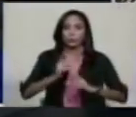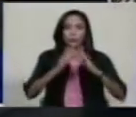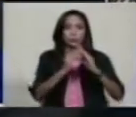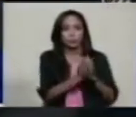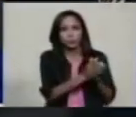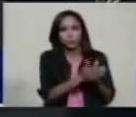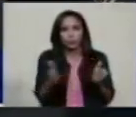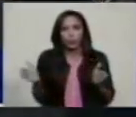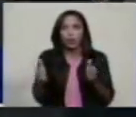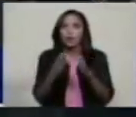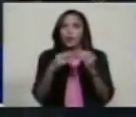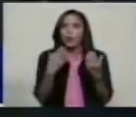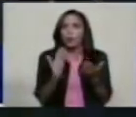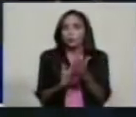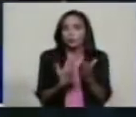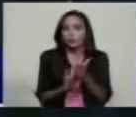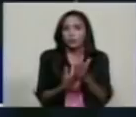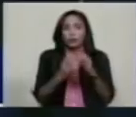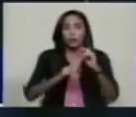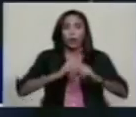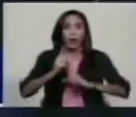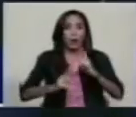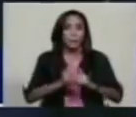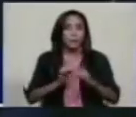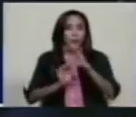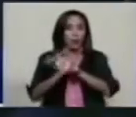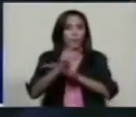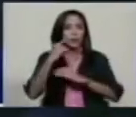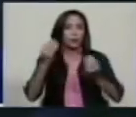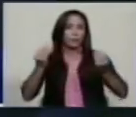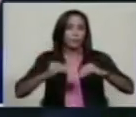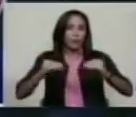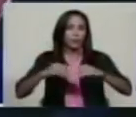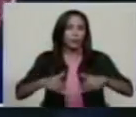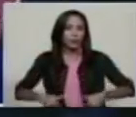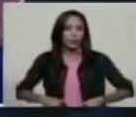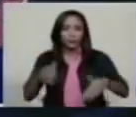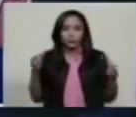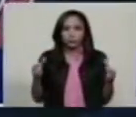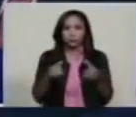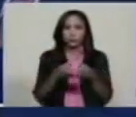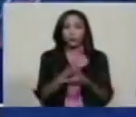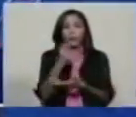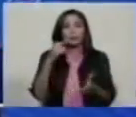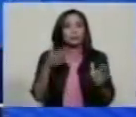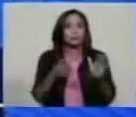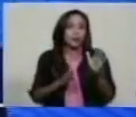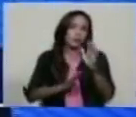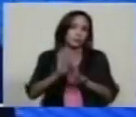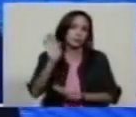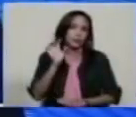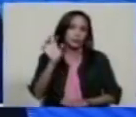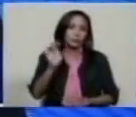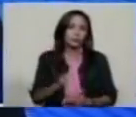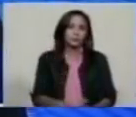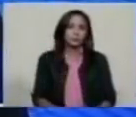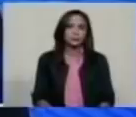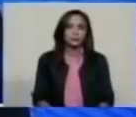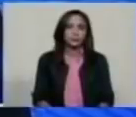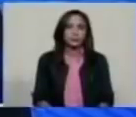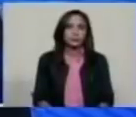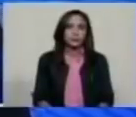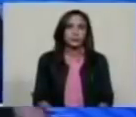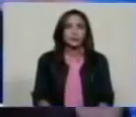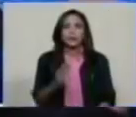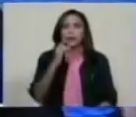todas las unidades sustantivas productivas de este país tienen que sumarse a este esfuerzo colectivo que significa impulsar el motor exportador. La feria